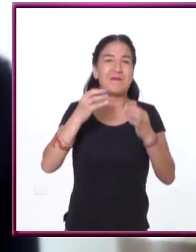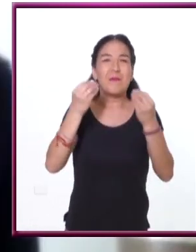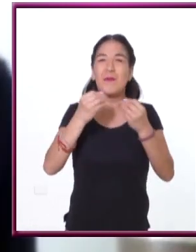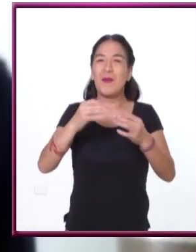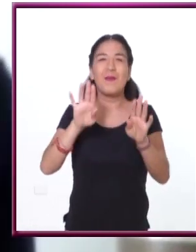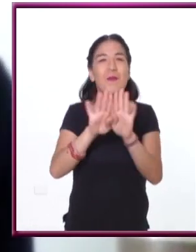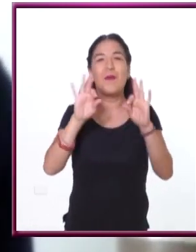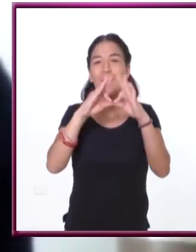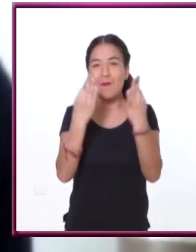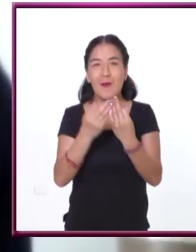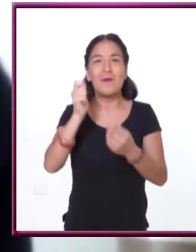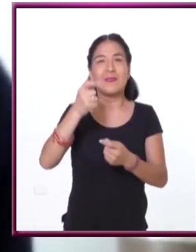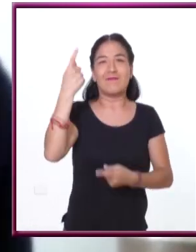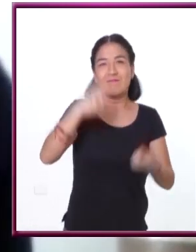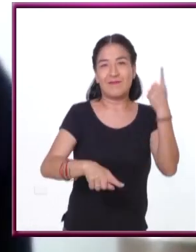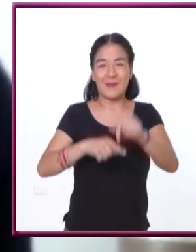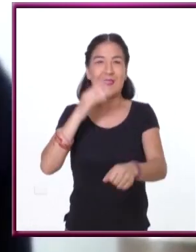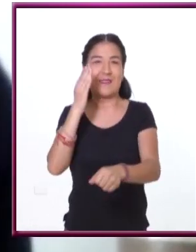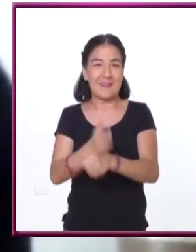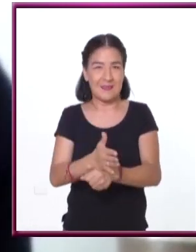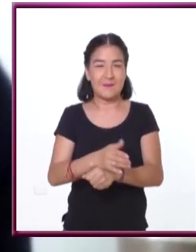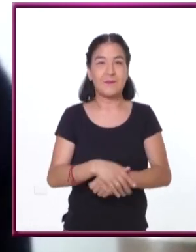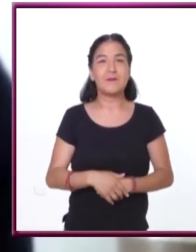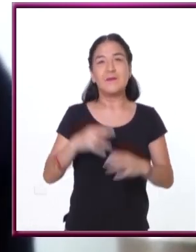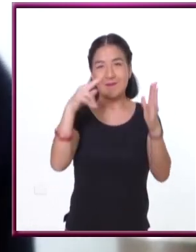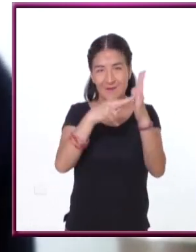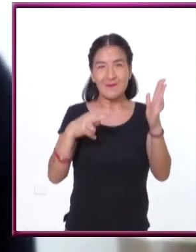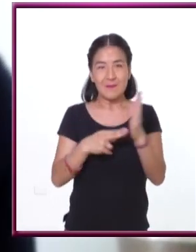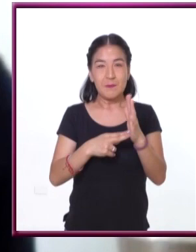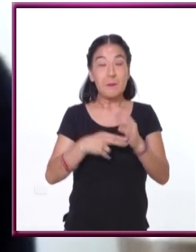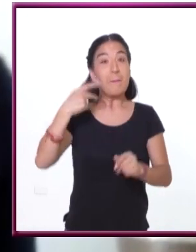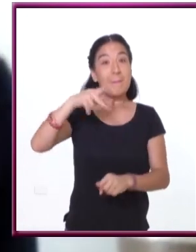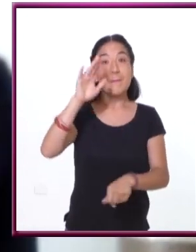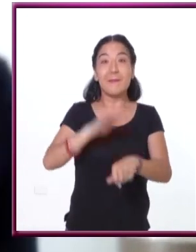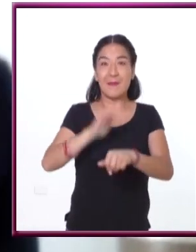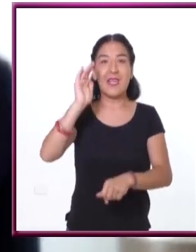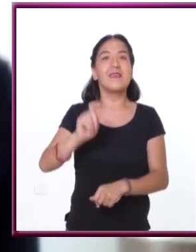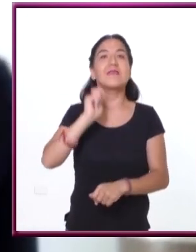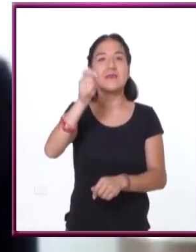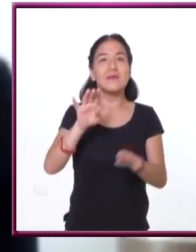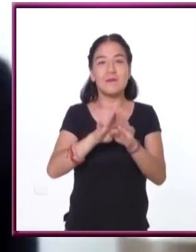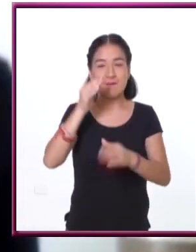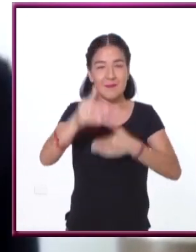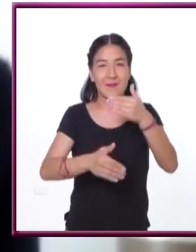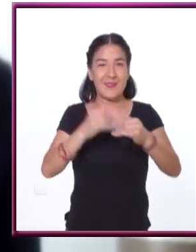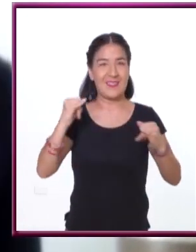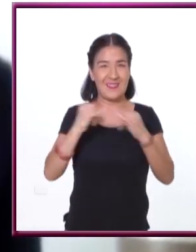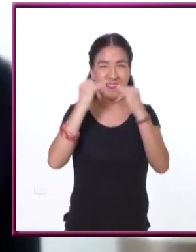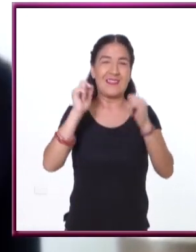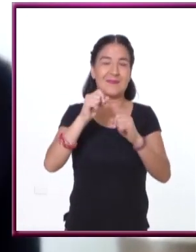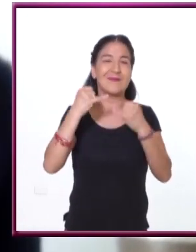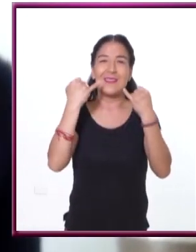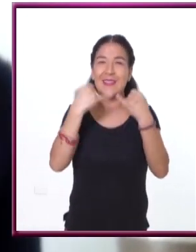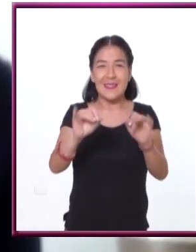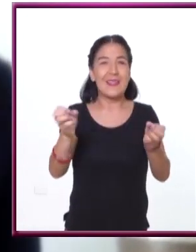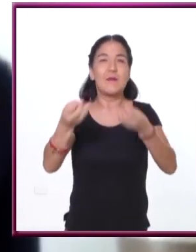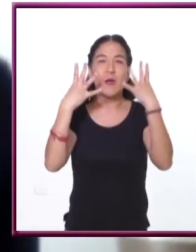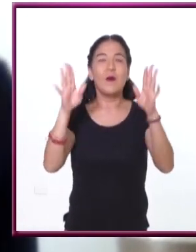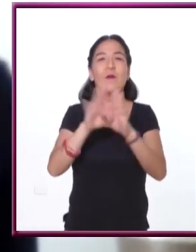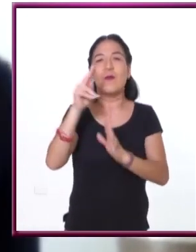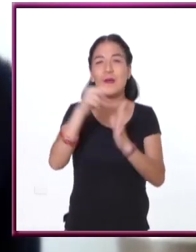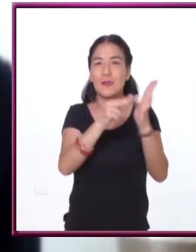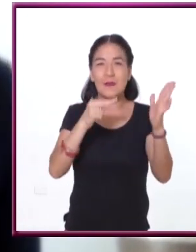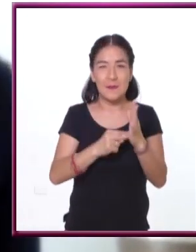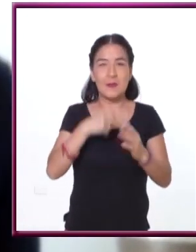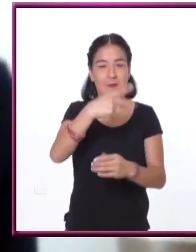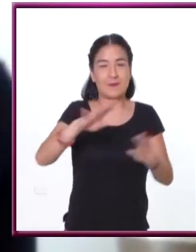muchas formas históricamente de establecer esas normas, pero la mayor parte de los procesos, con independencia de que haya establecido la norma